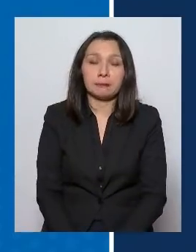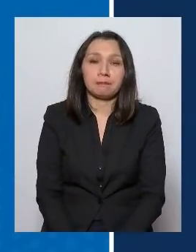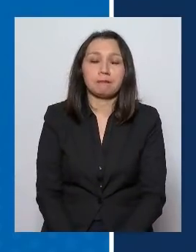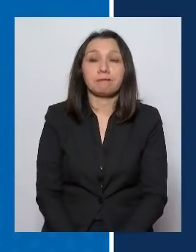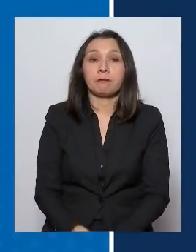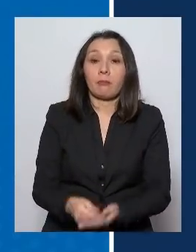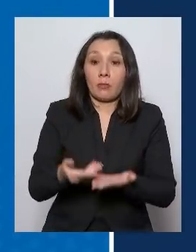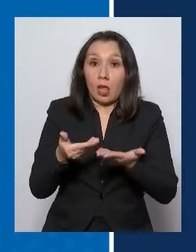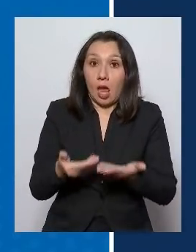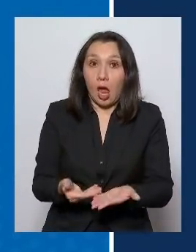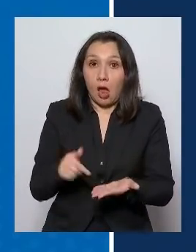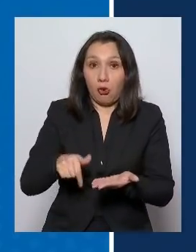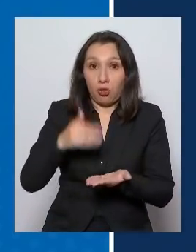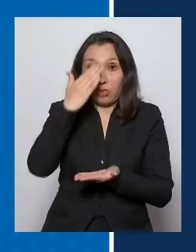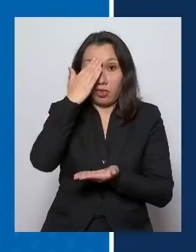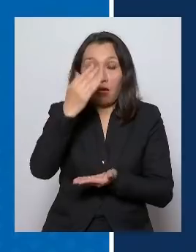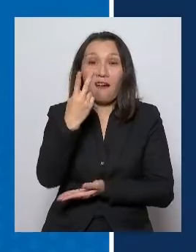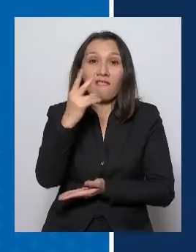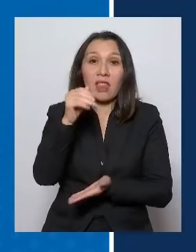la fecha existen